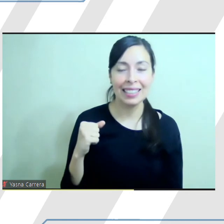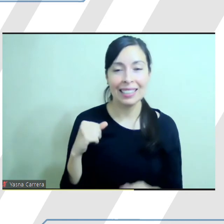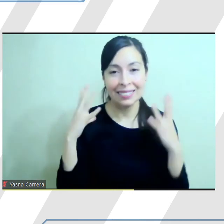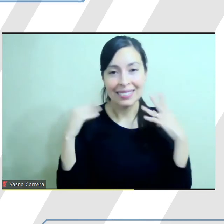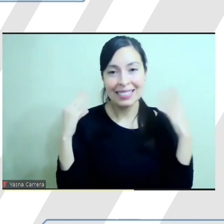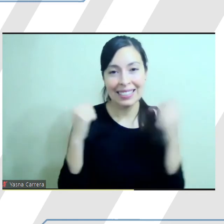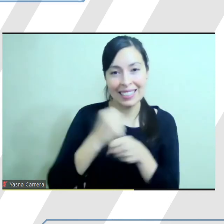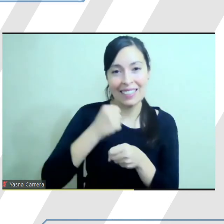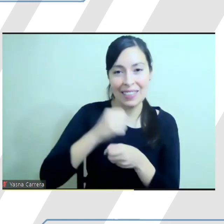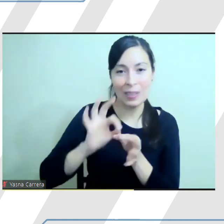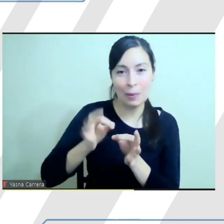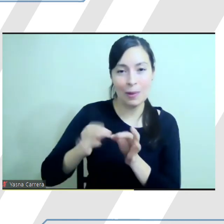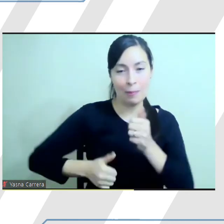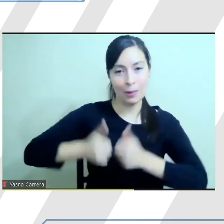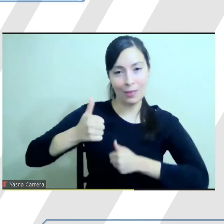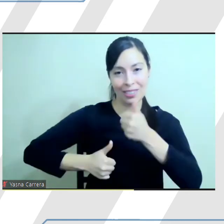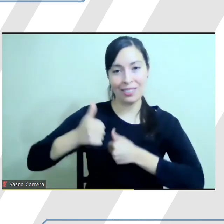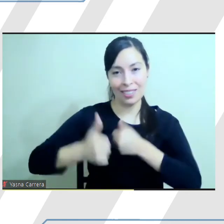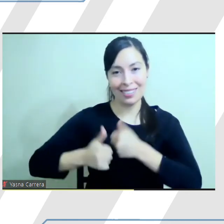muy profesional.